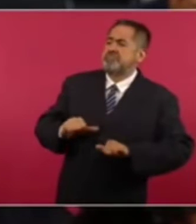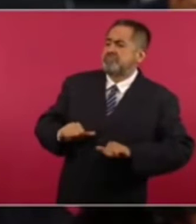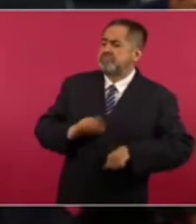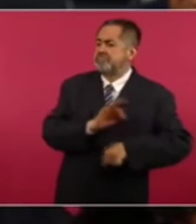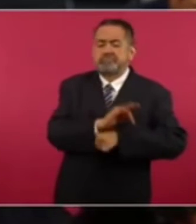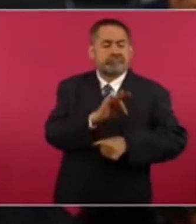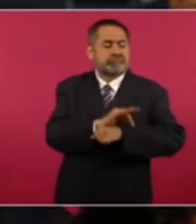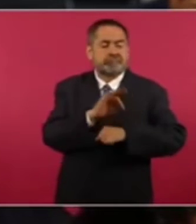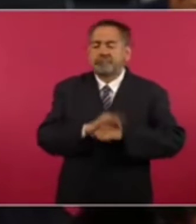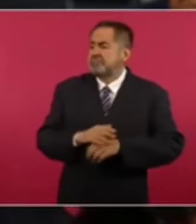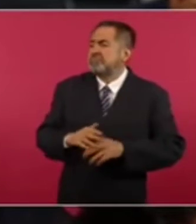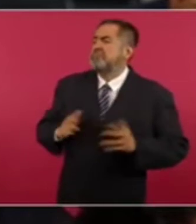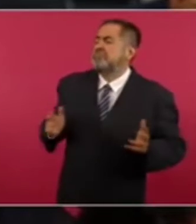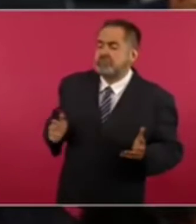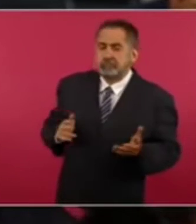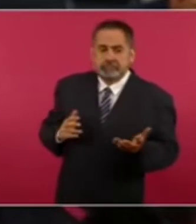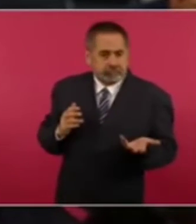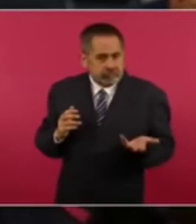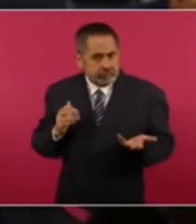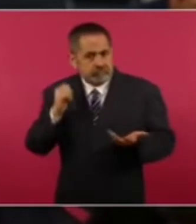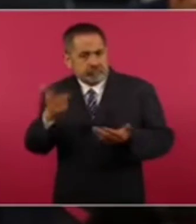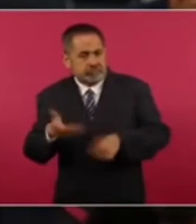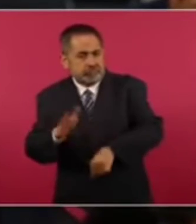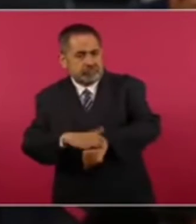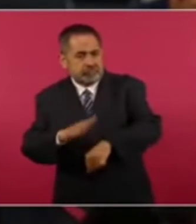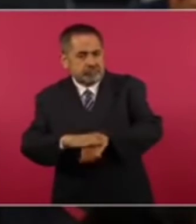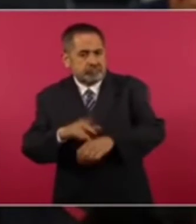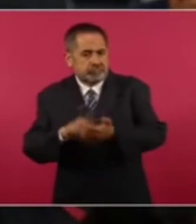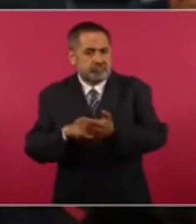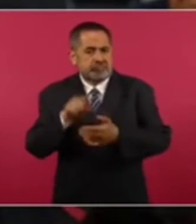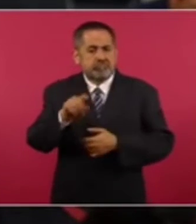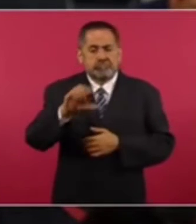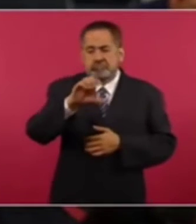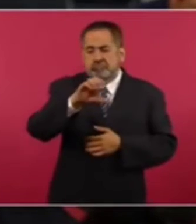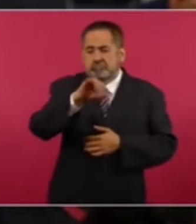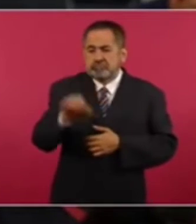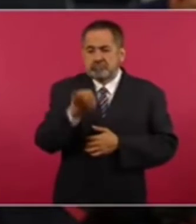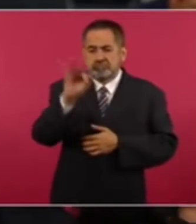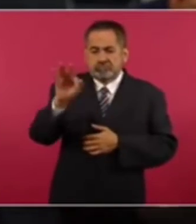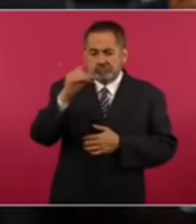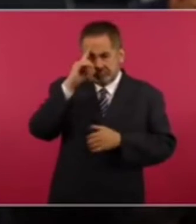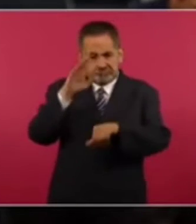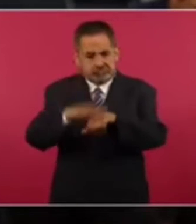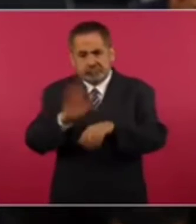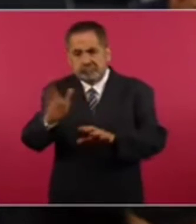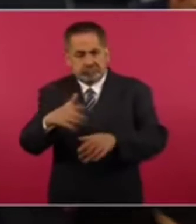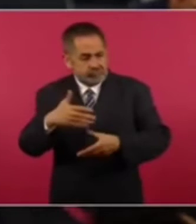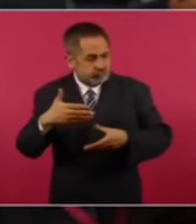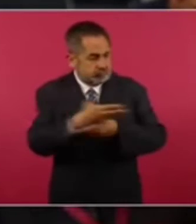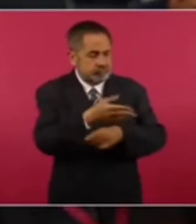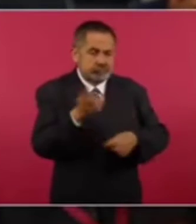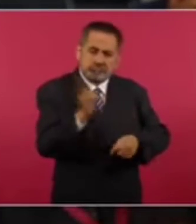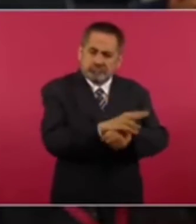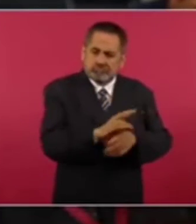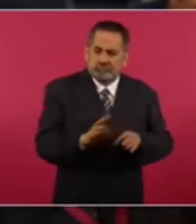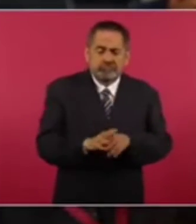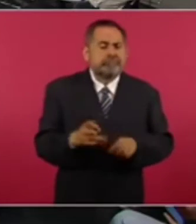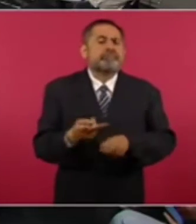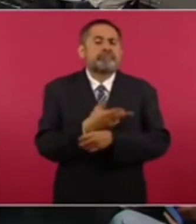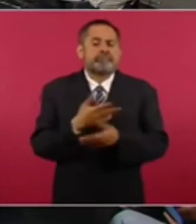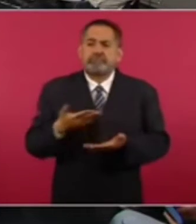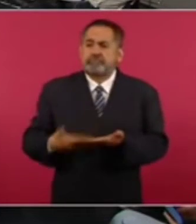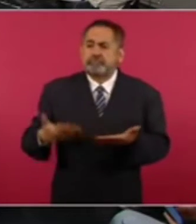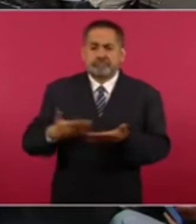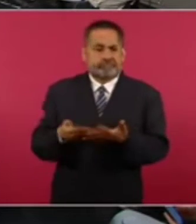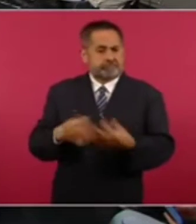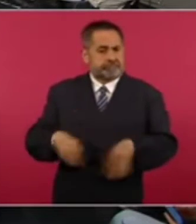Entonces, si habrá un llamado para el Consejo de la Judicatura Federal en específico para que en este momento tan importante